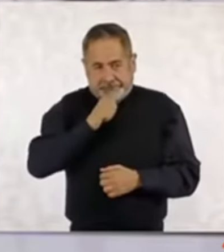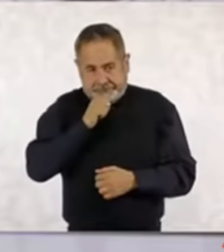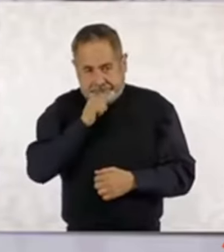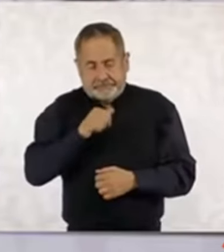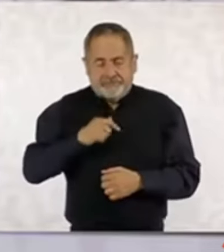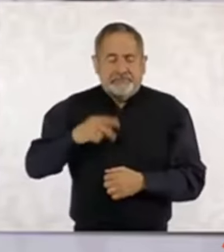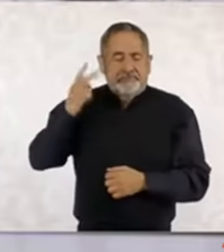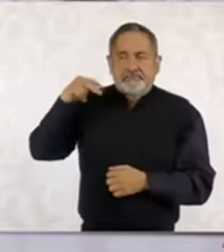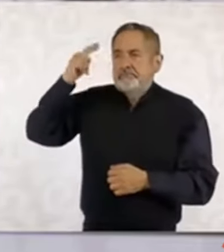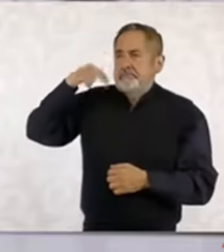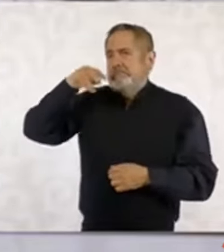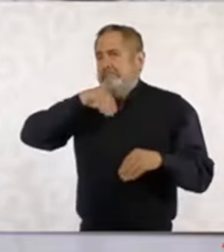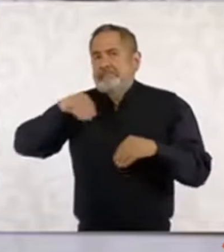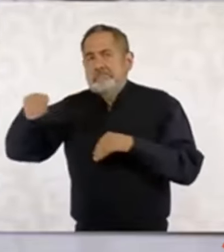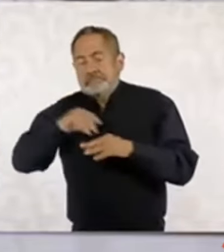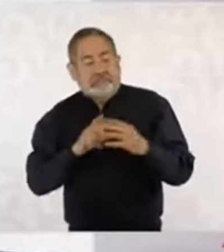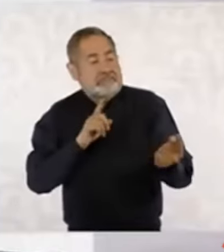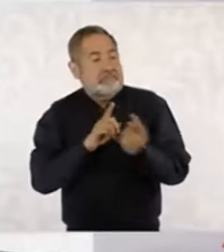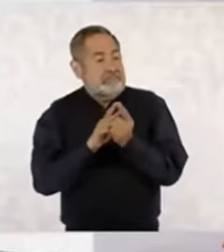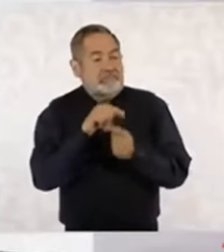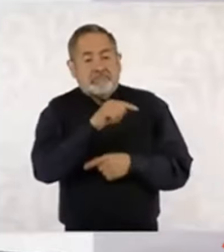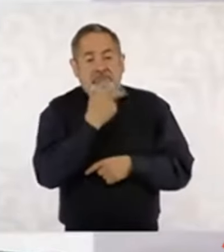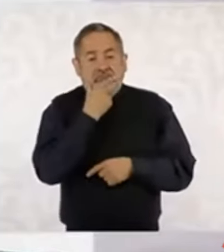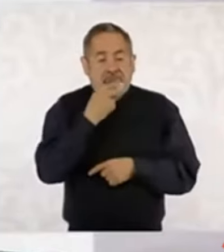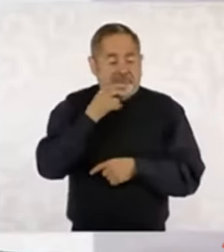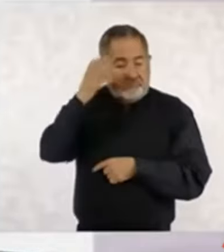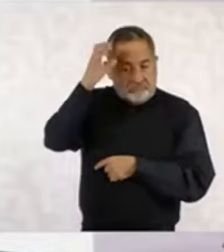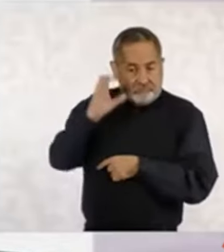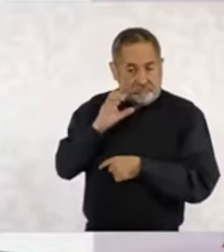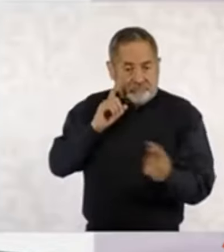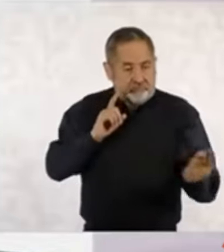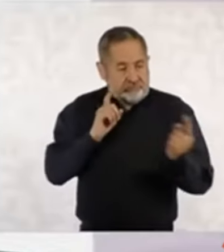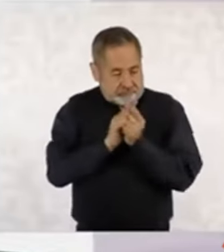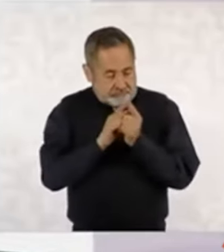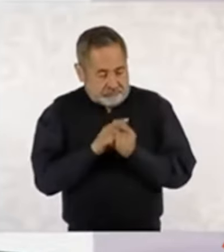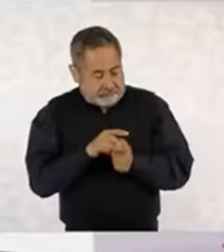un señor en Coahuila se acercó y me